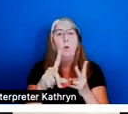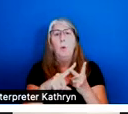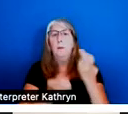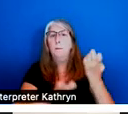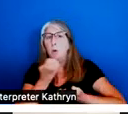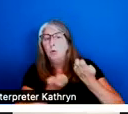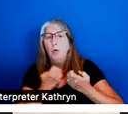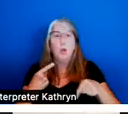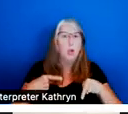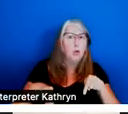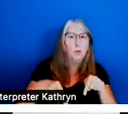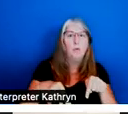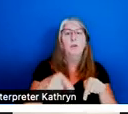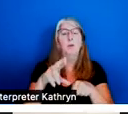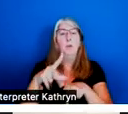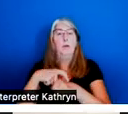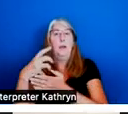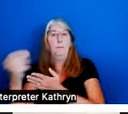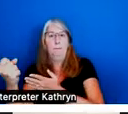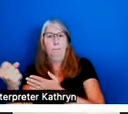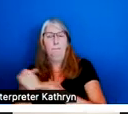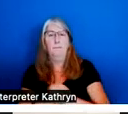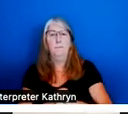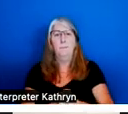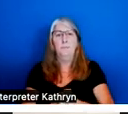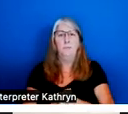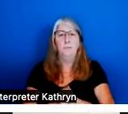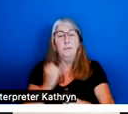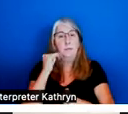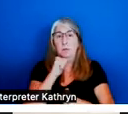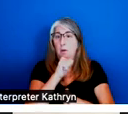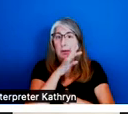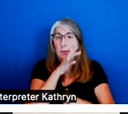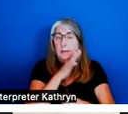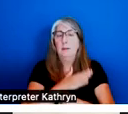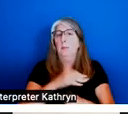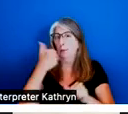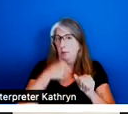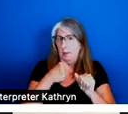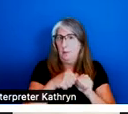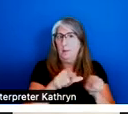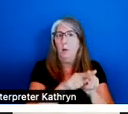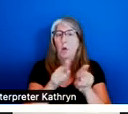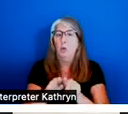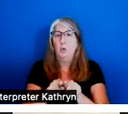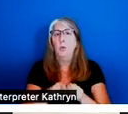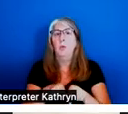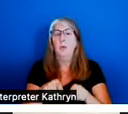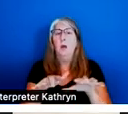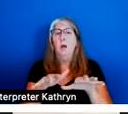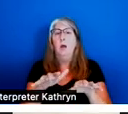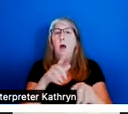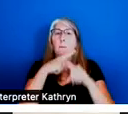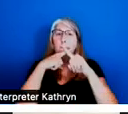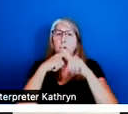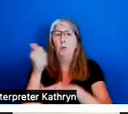poco tiempo. Y si no están hablando, por favor pongan su audio en silencio. Ahora voy a terminar en